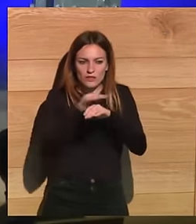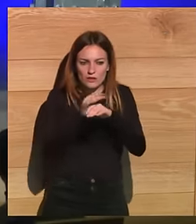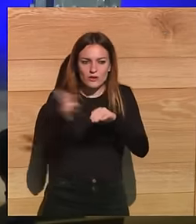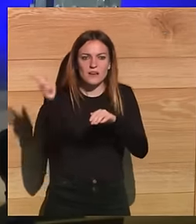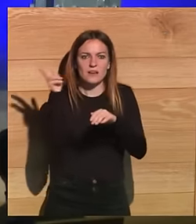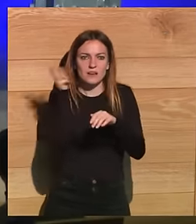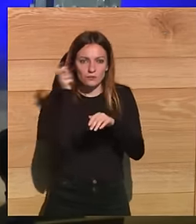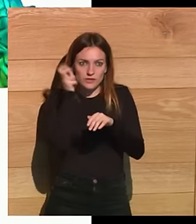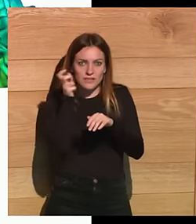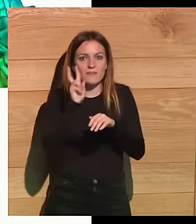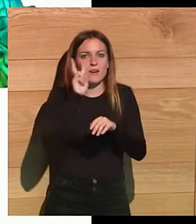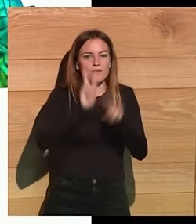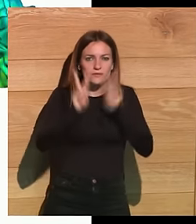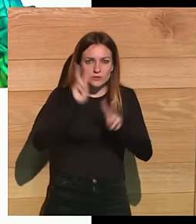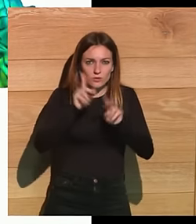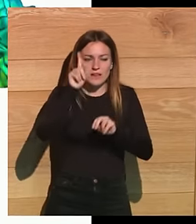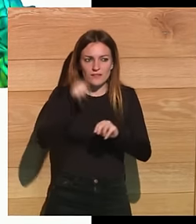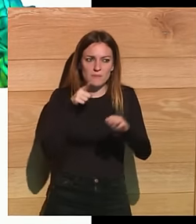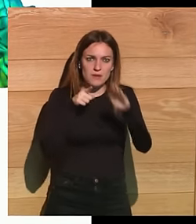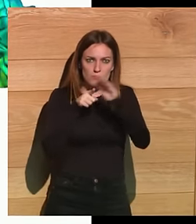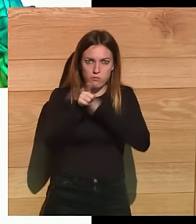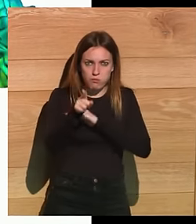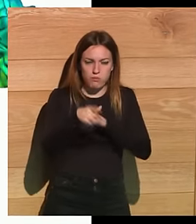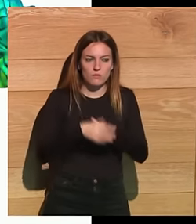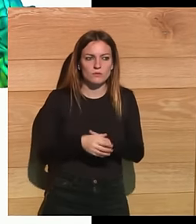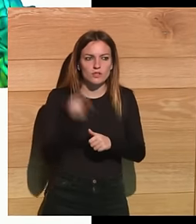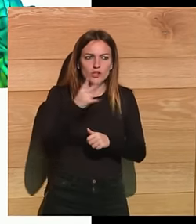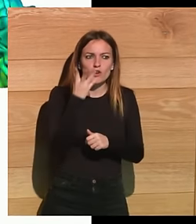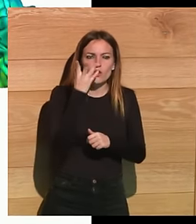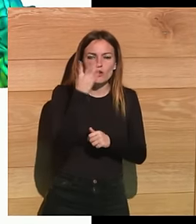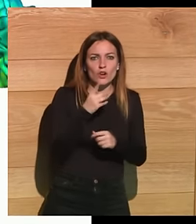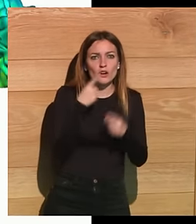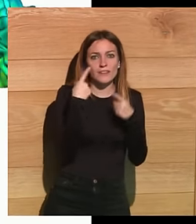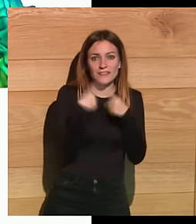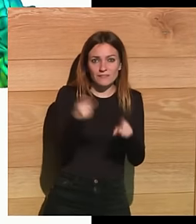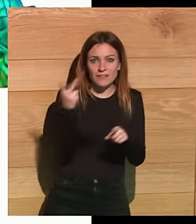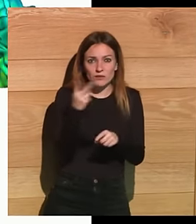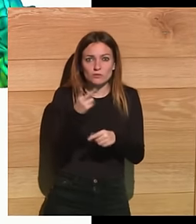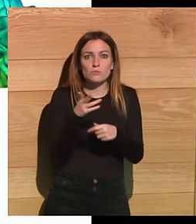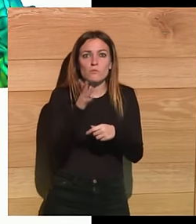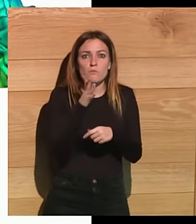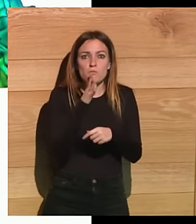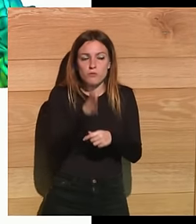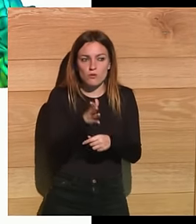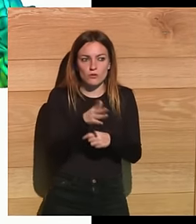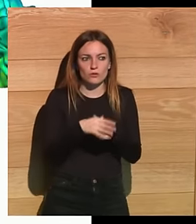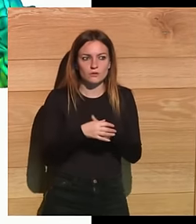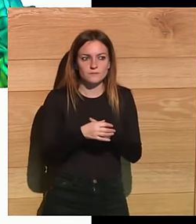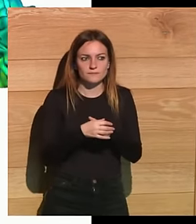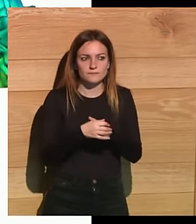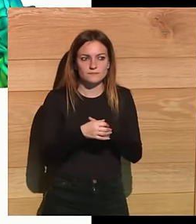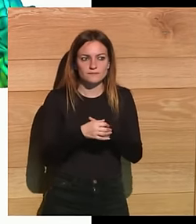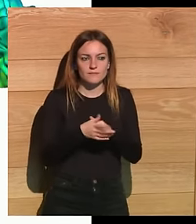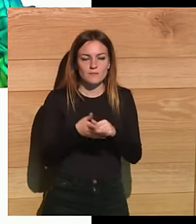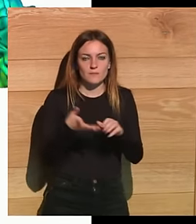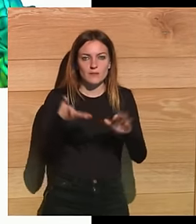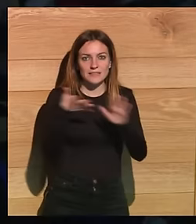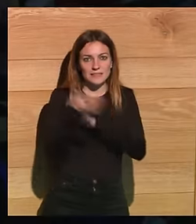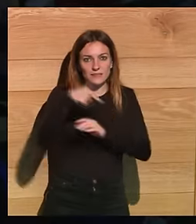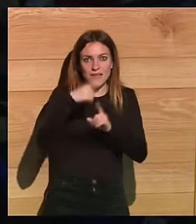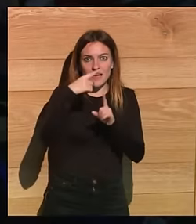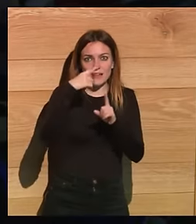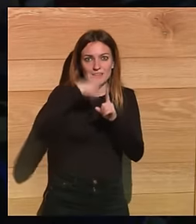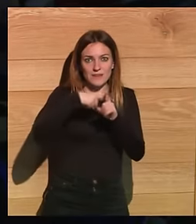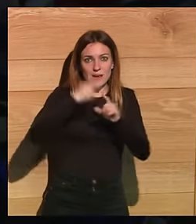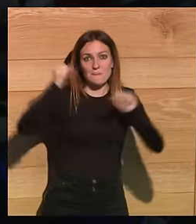visual, y tienen un color diferente porque eso muestra que están a otro nivel